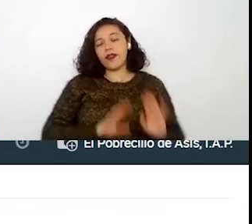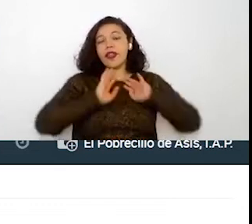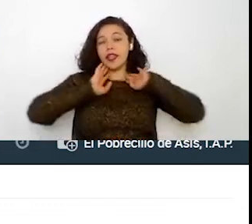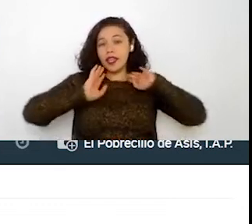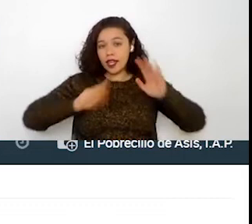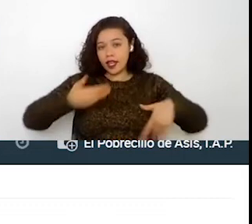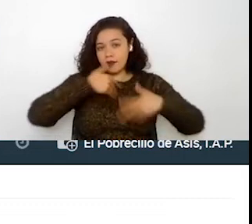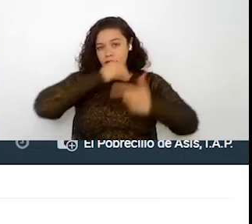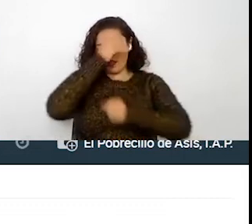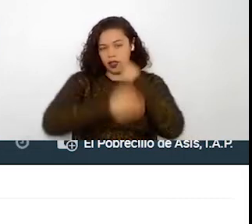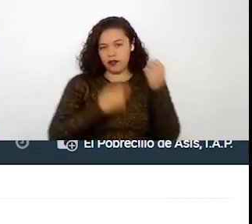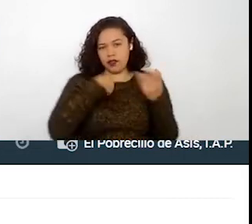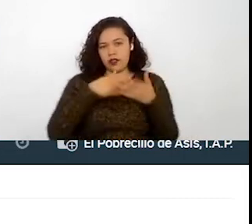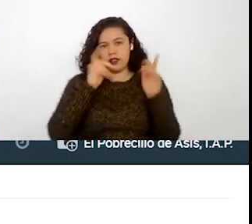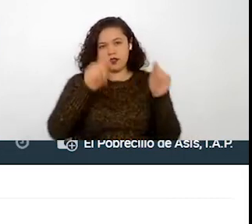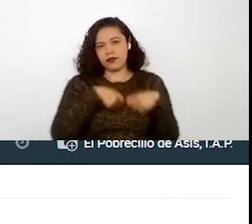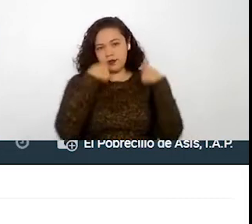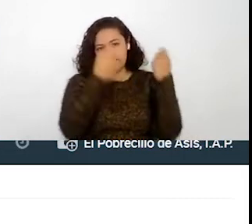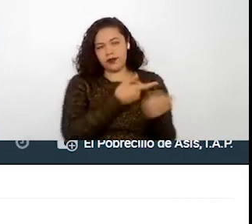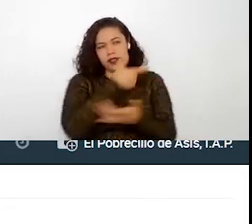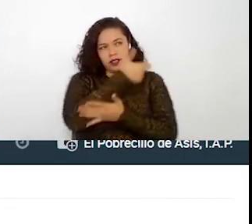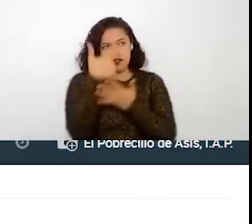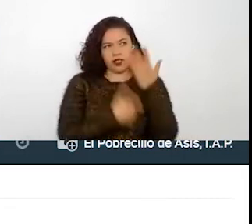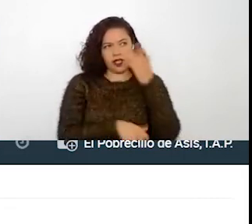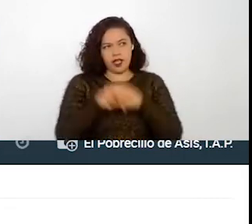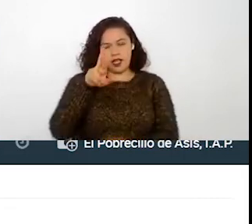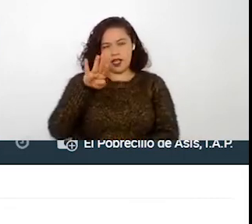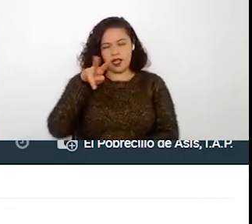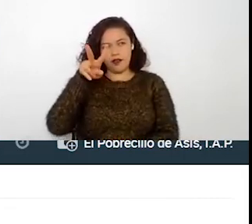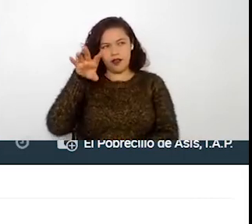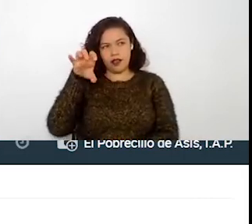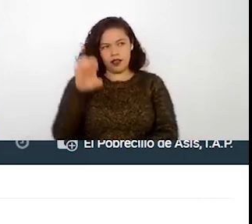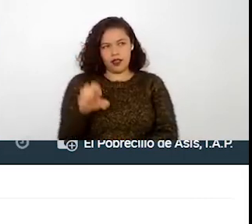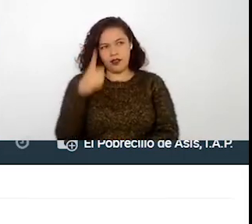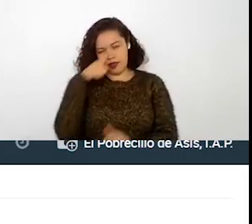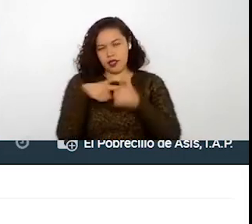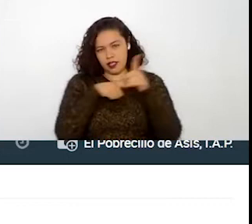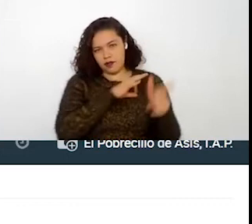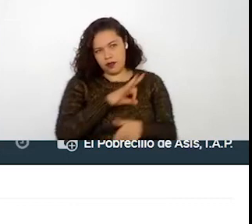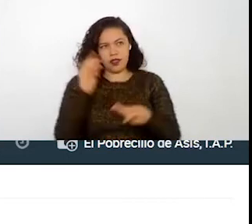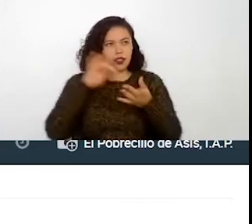le doy el uso de la voz a la contadora de animal para continuar gracias